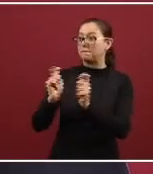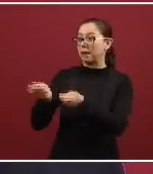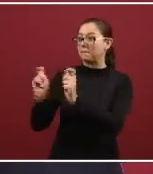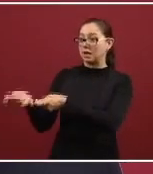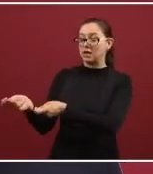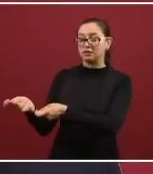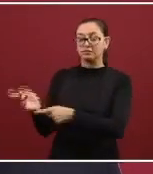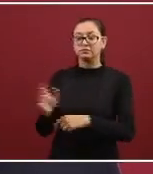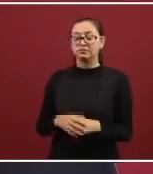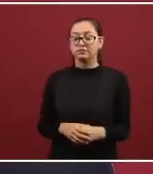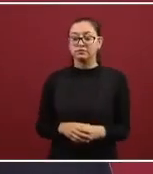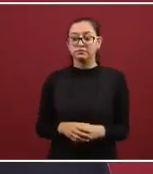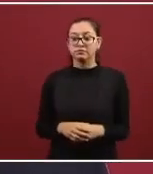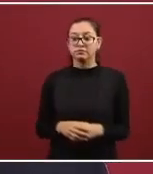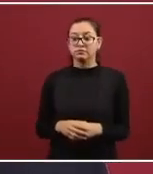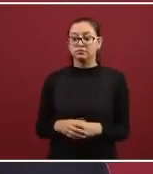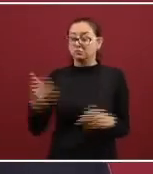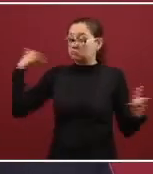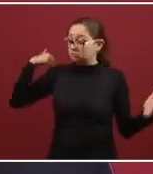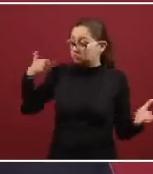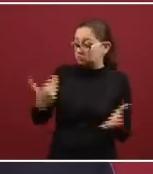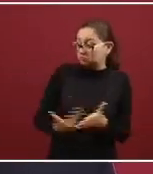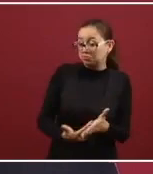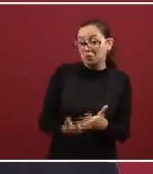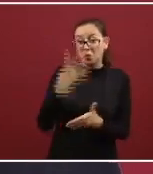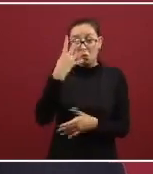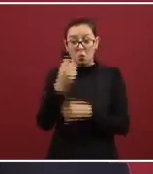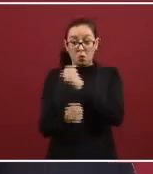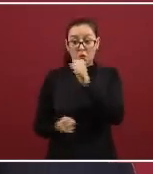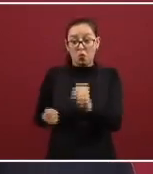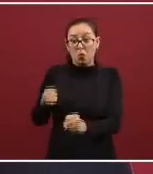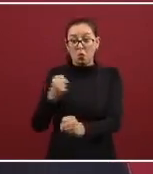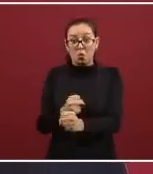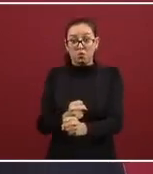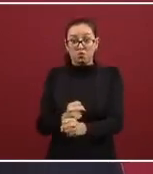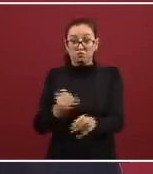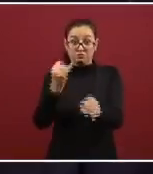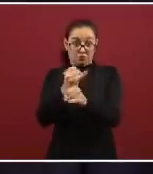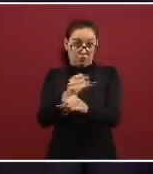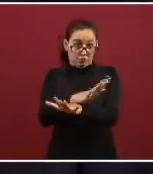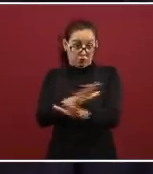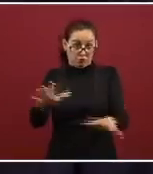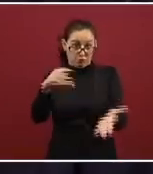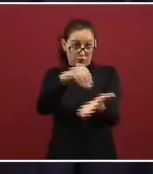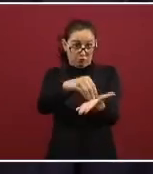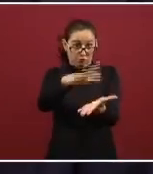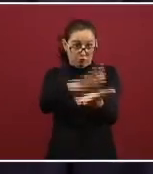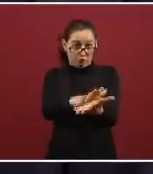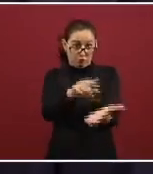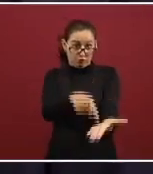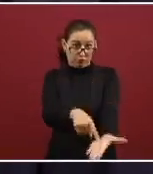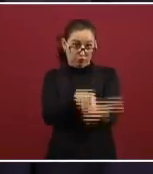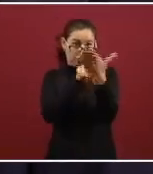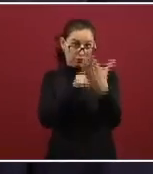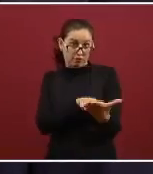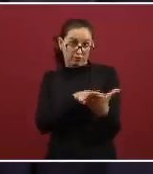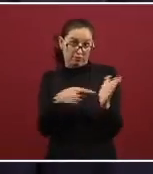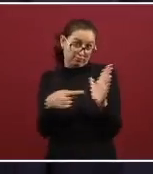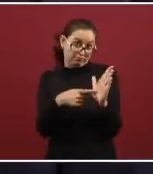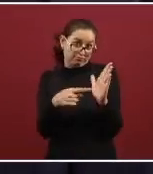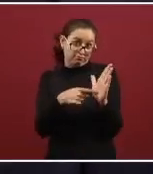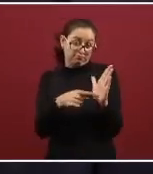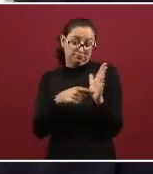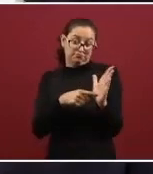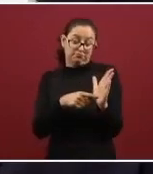y el reporte que tengo, por eso es una cuestión de información,